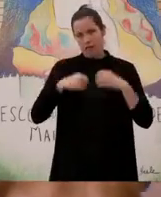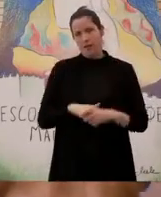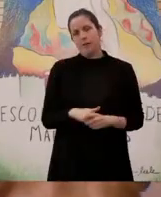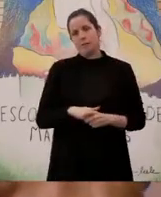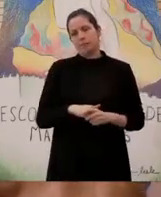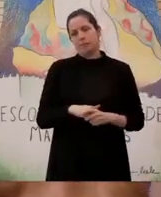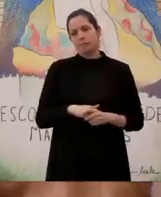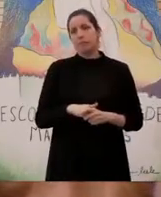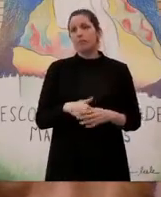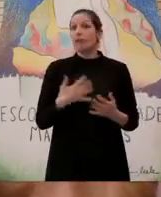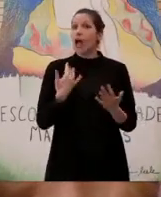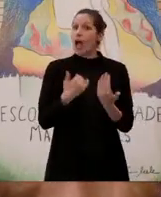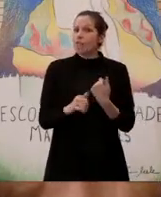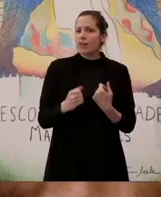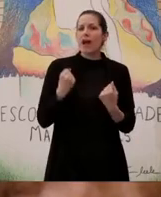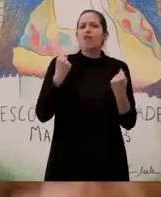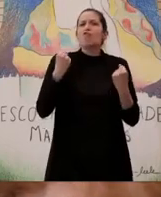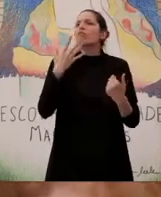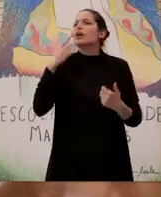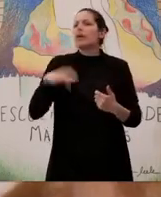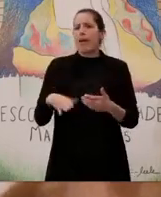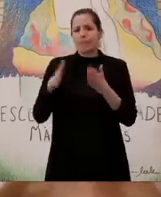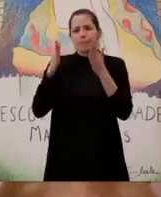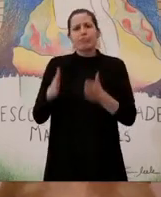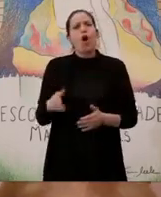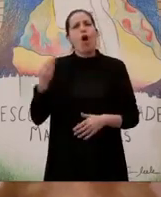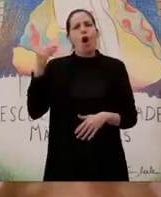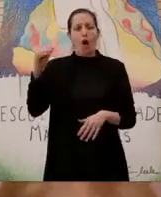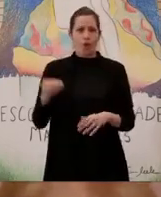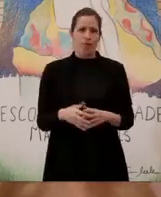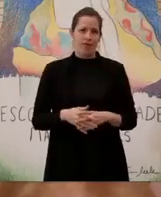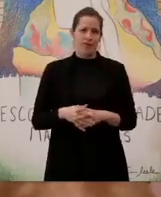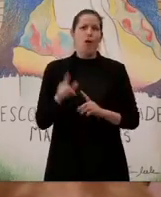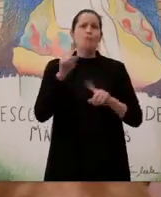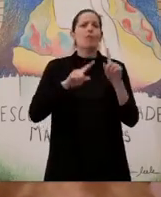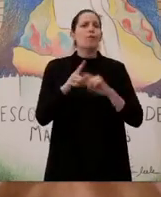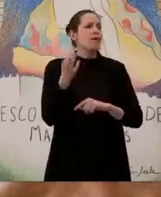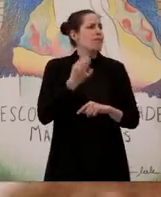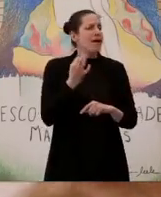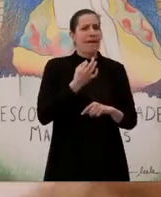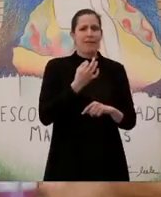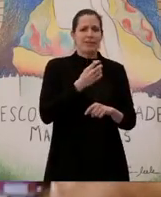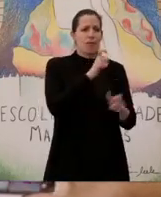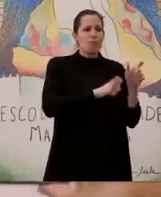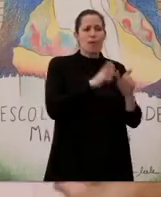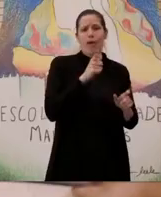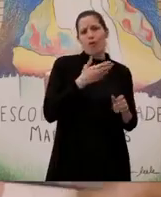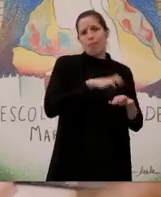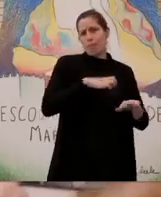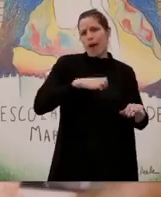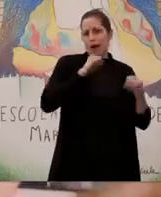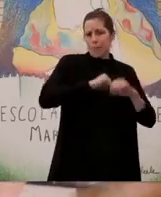quien tenga fuerza o siente suave y claro como somos una sociedad ahuyentado eso es difícil pero hay que transmitir yo y por la conta que ellos